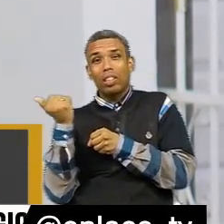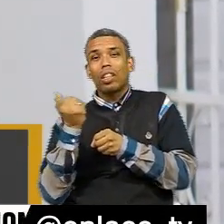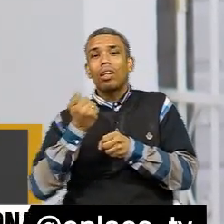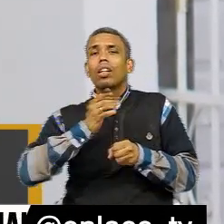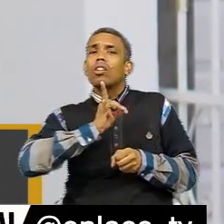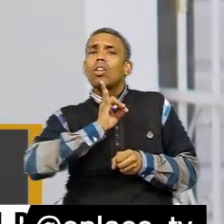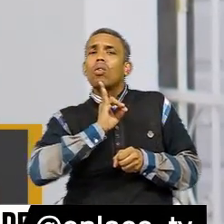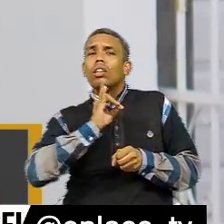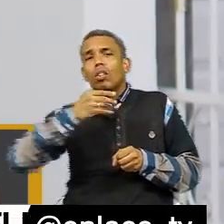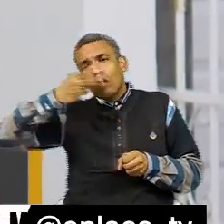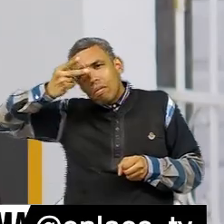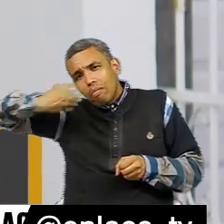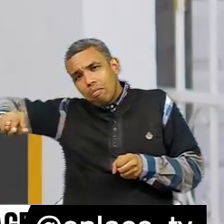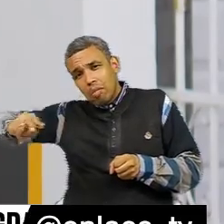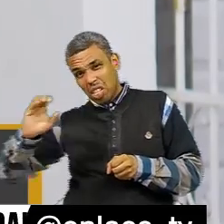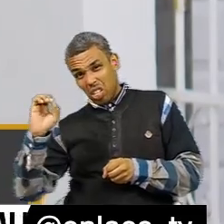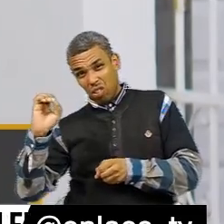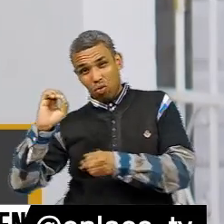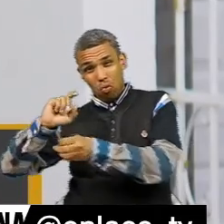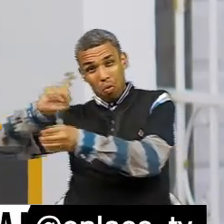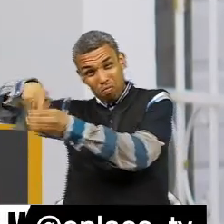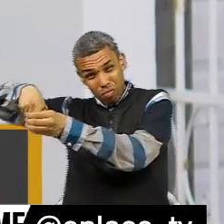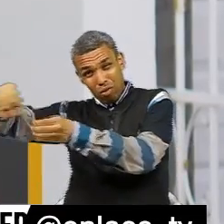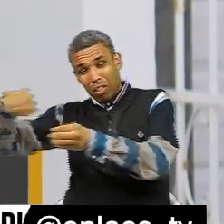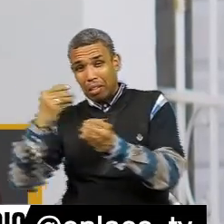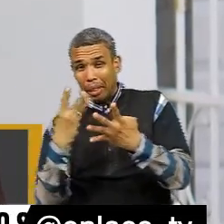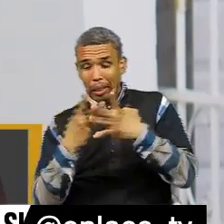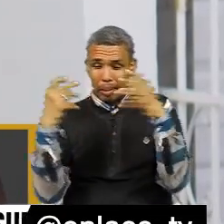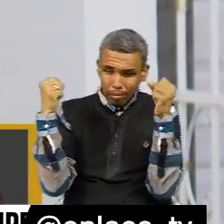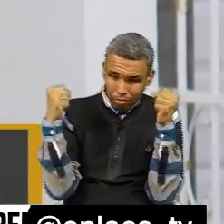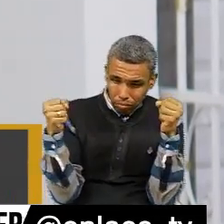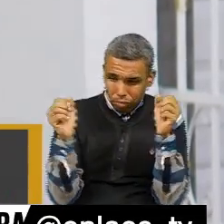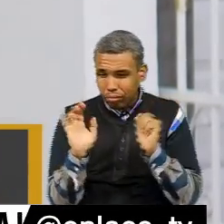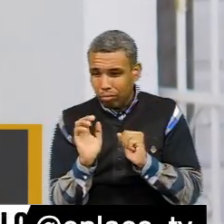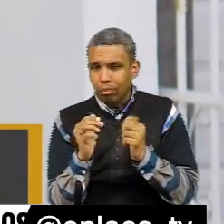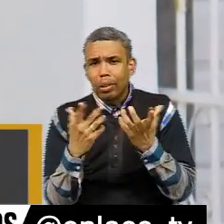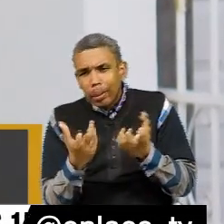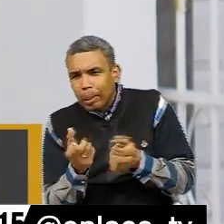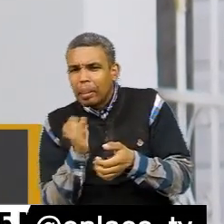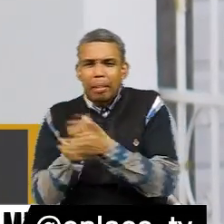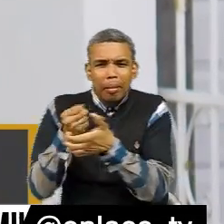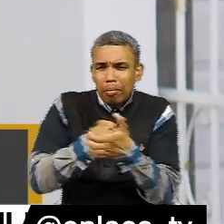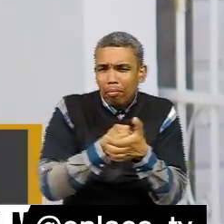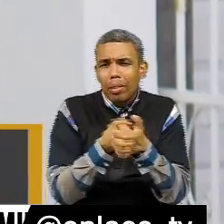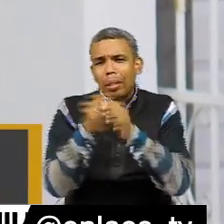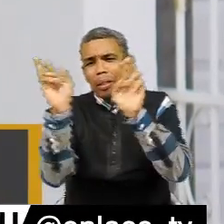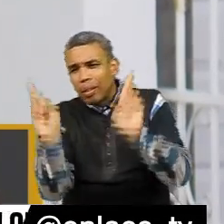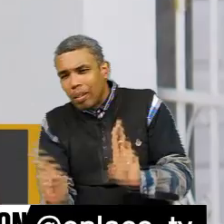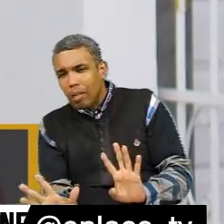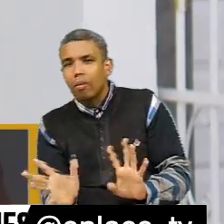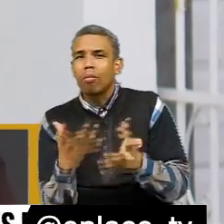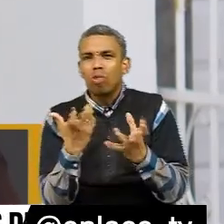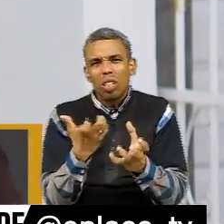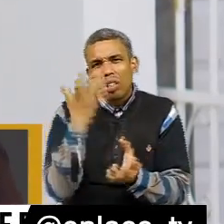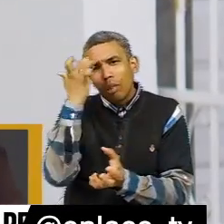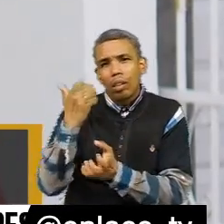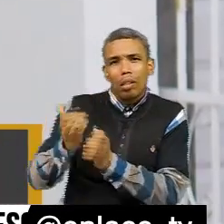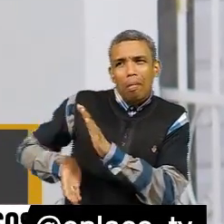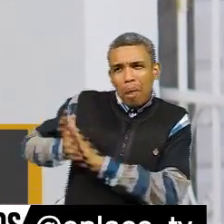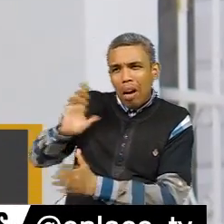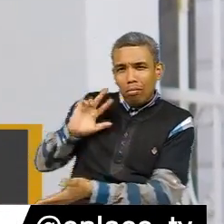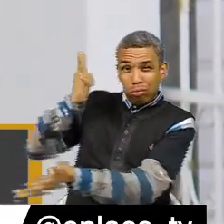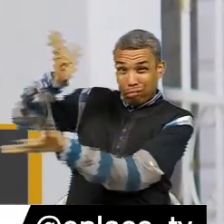Estados Unidos. Toda la comunidad pues se movilizó colaborándome en todo lo que yo hacía, que si bingos, que si la rifa, que la Teletón.